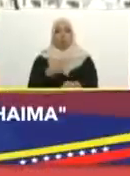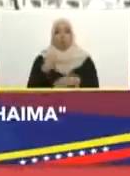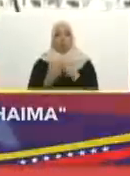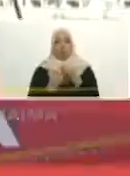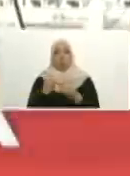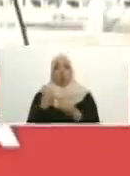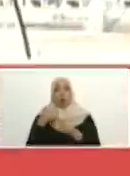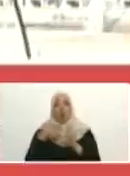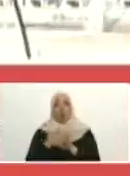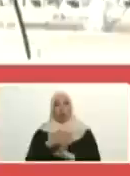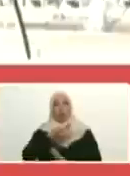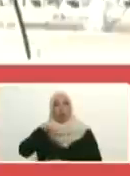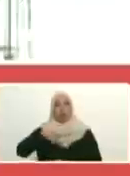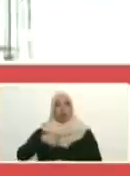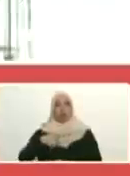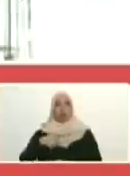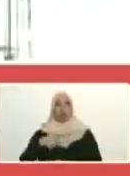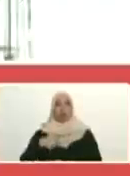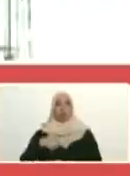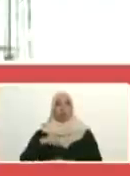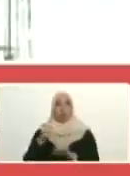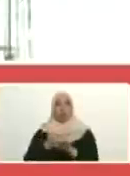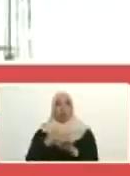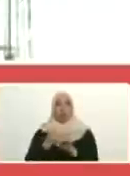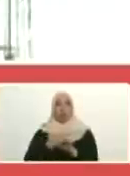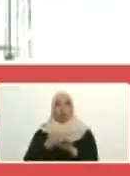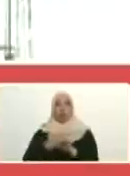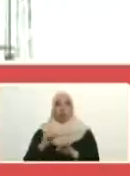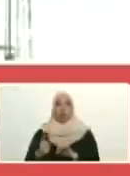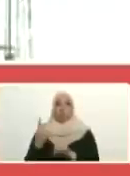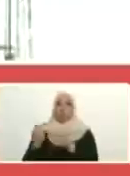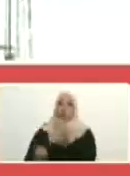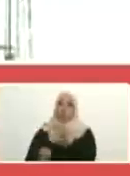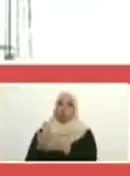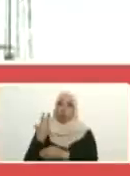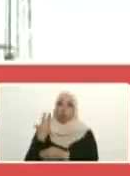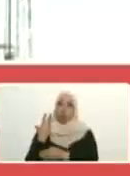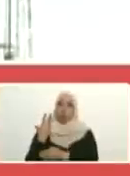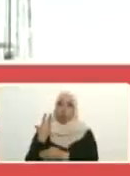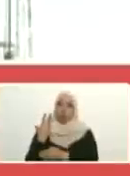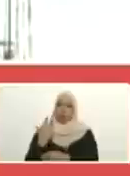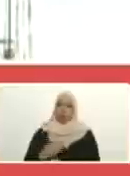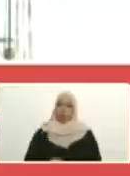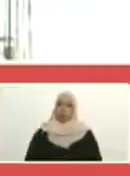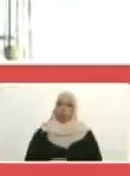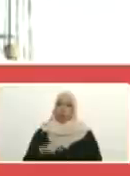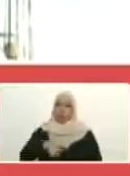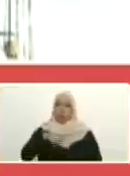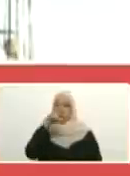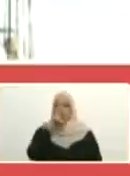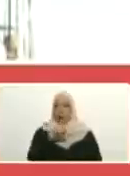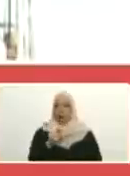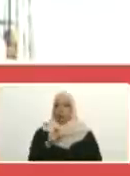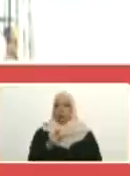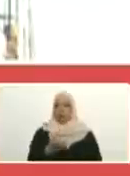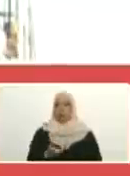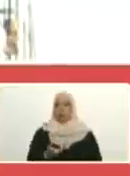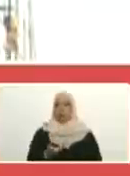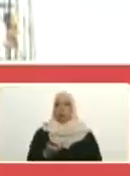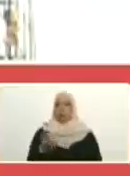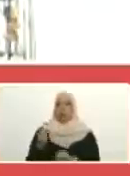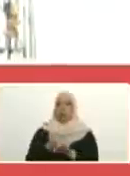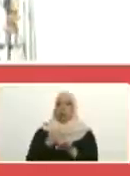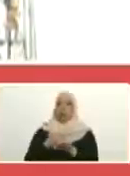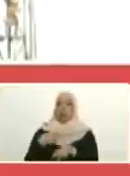el marco de lo que usted comprometió el primero de mayo de este año, que lo que estas